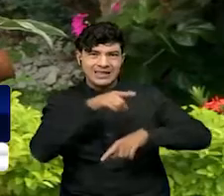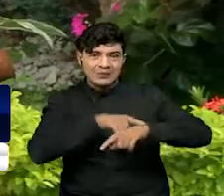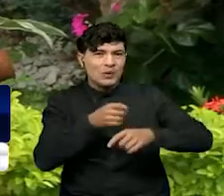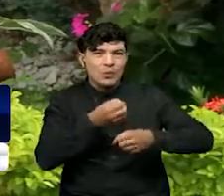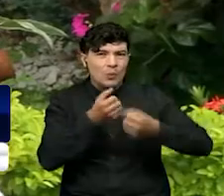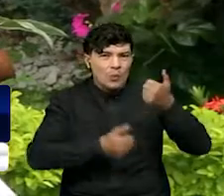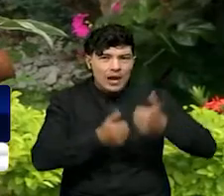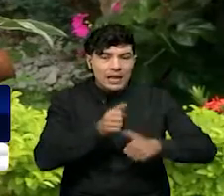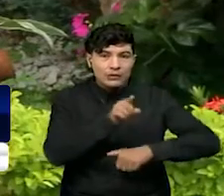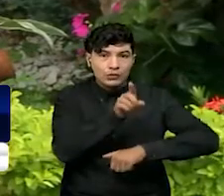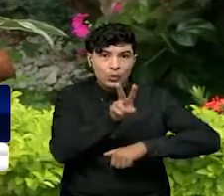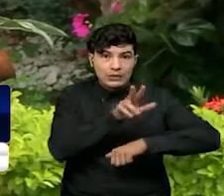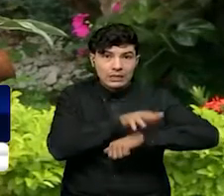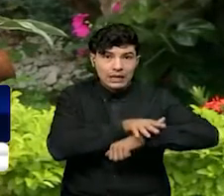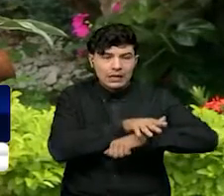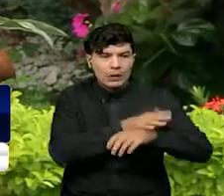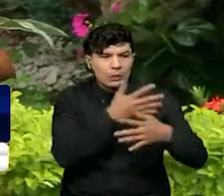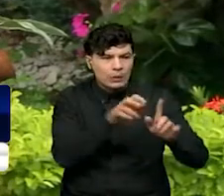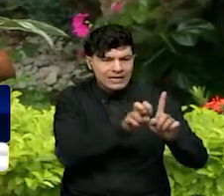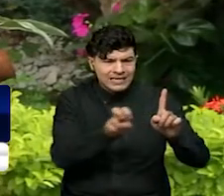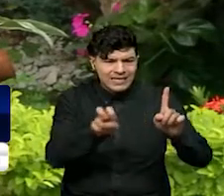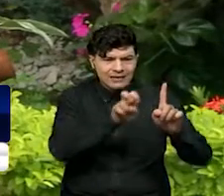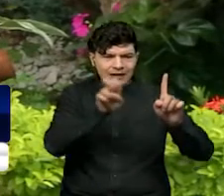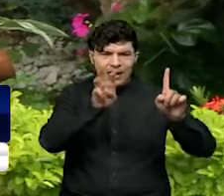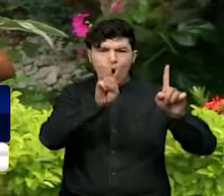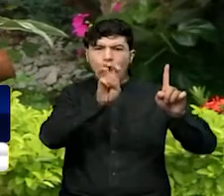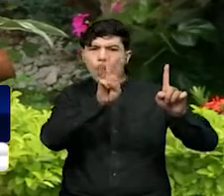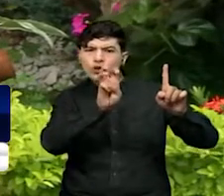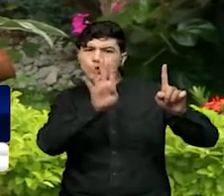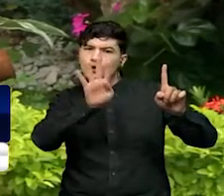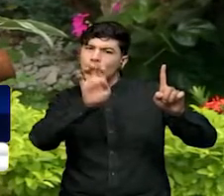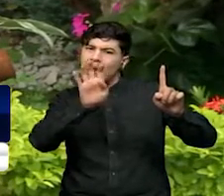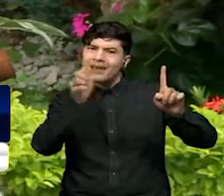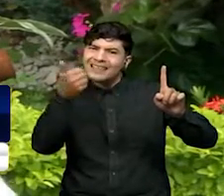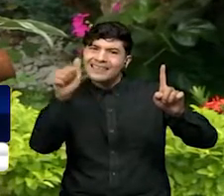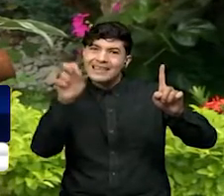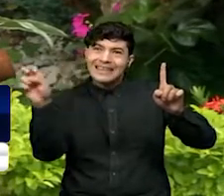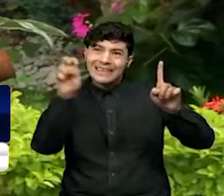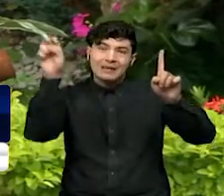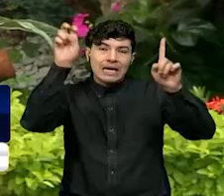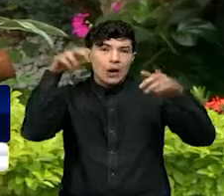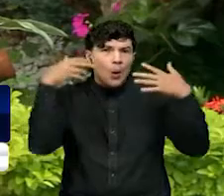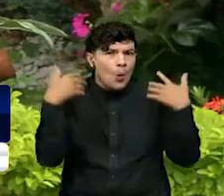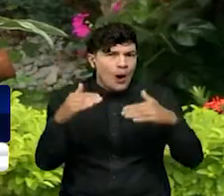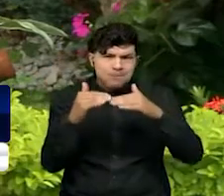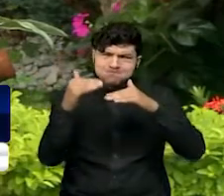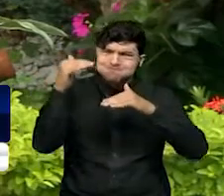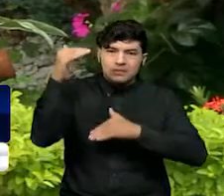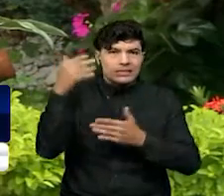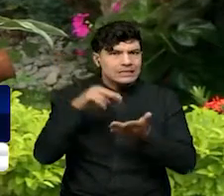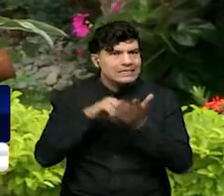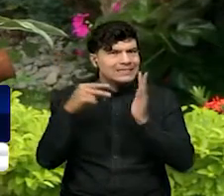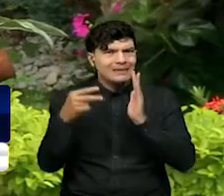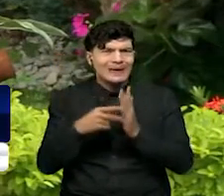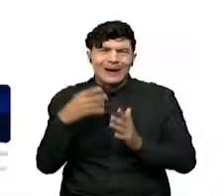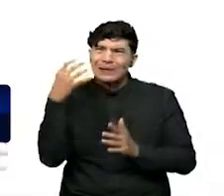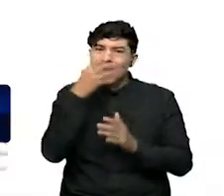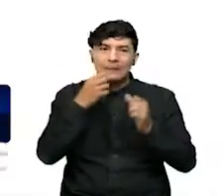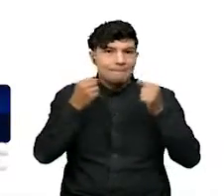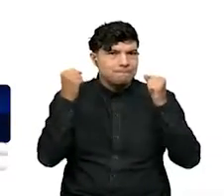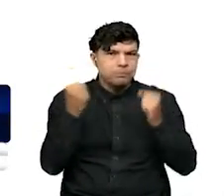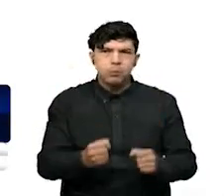se maneja entre nivel 89 y 10 lo que significa que estamos en el nivel muy